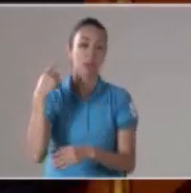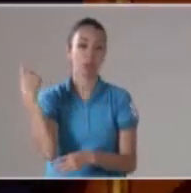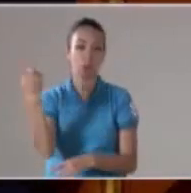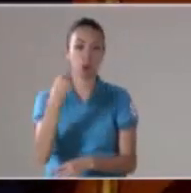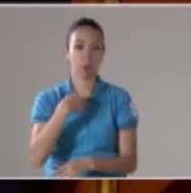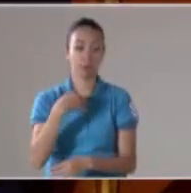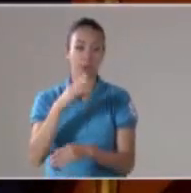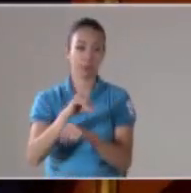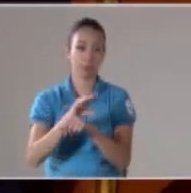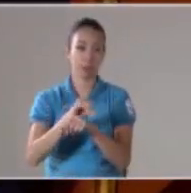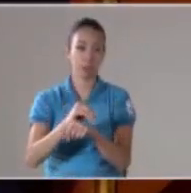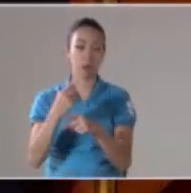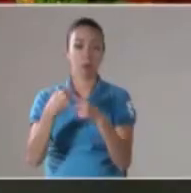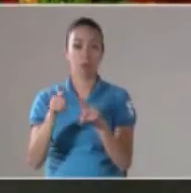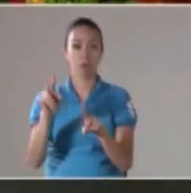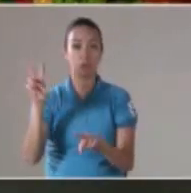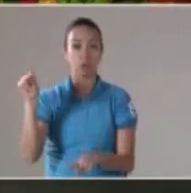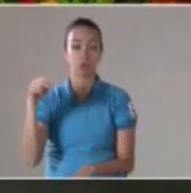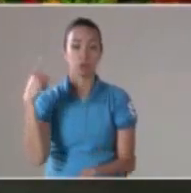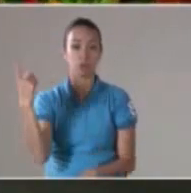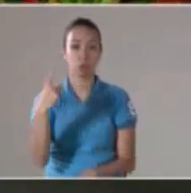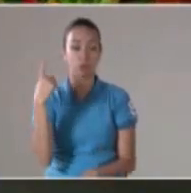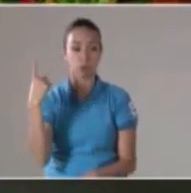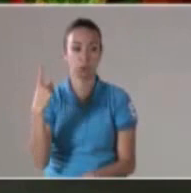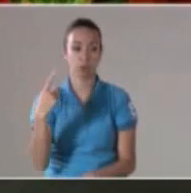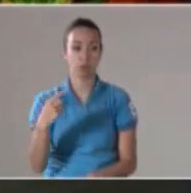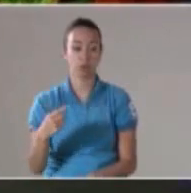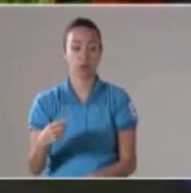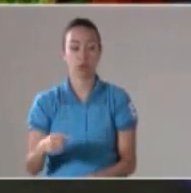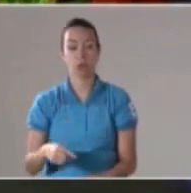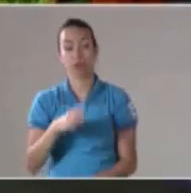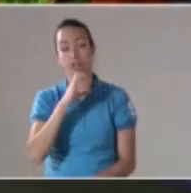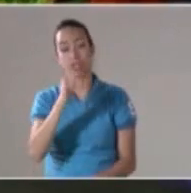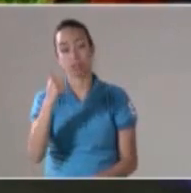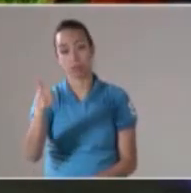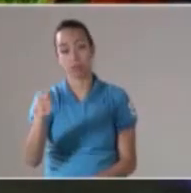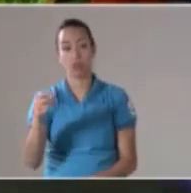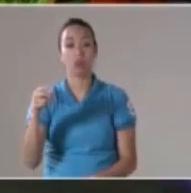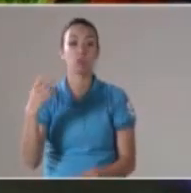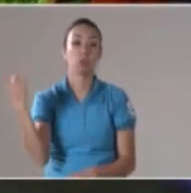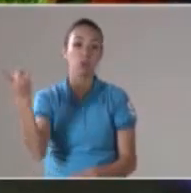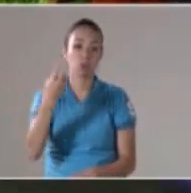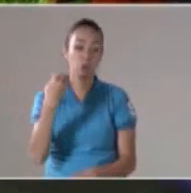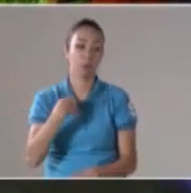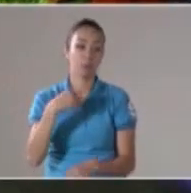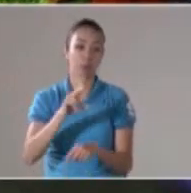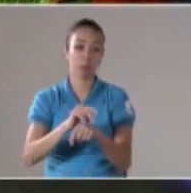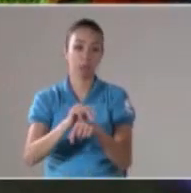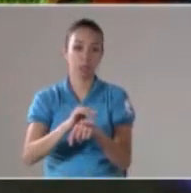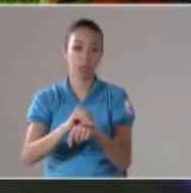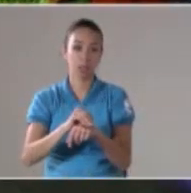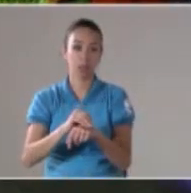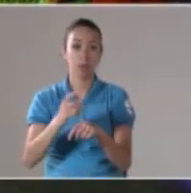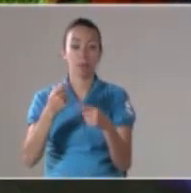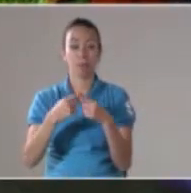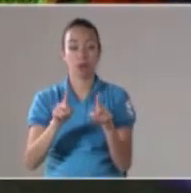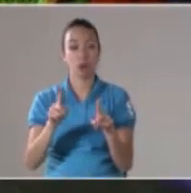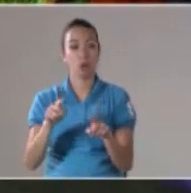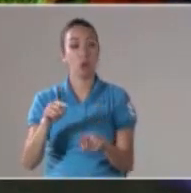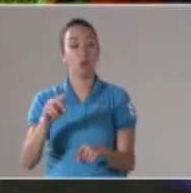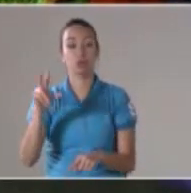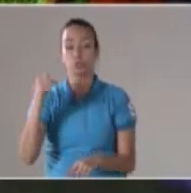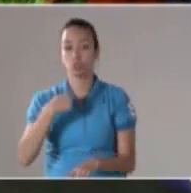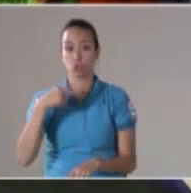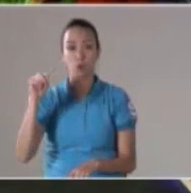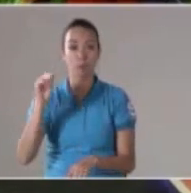pero no todo, ¿no todo qué? Conviene. Todo me es lícito, pero no me dejaré